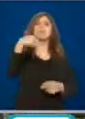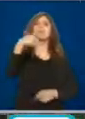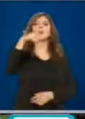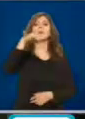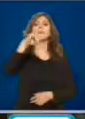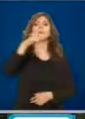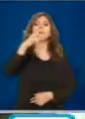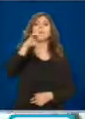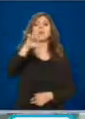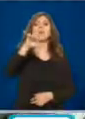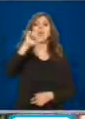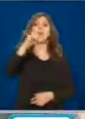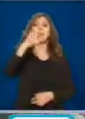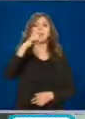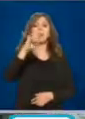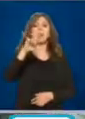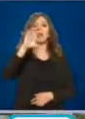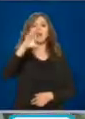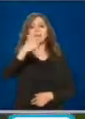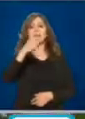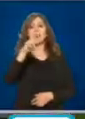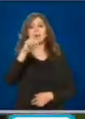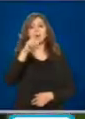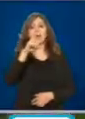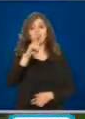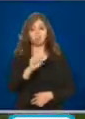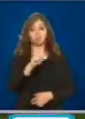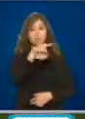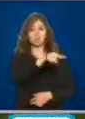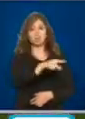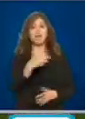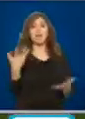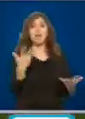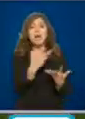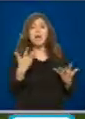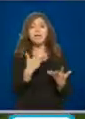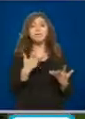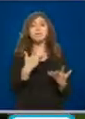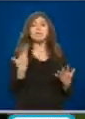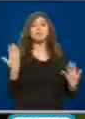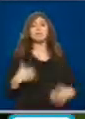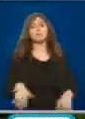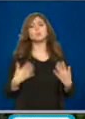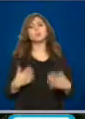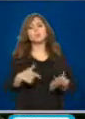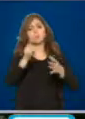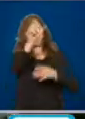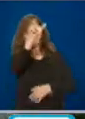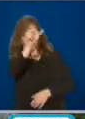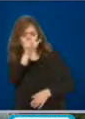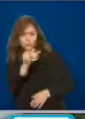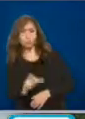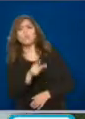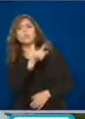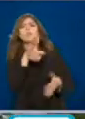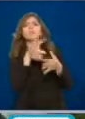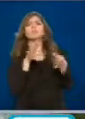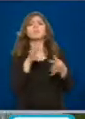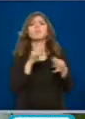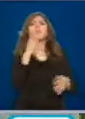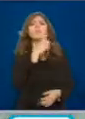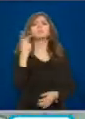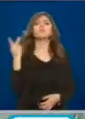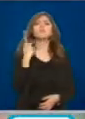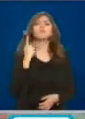Miguel Ángel Granados Chapa, tío Alberto, el autor de esas clásica columna política